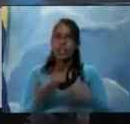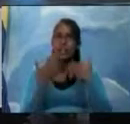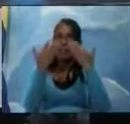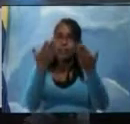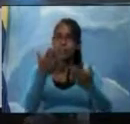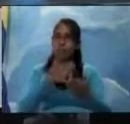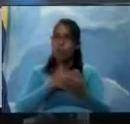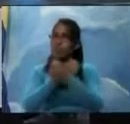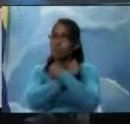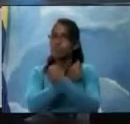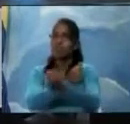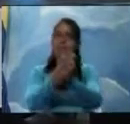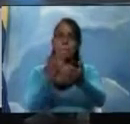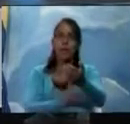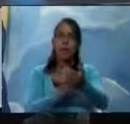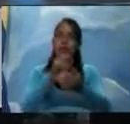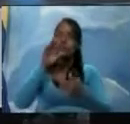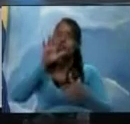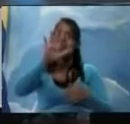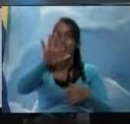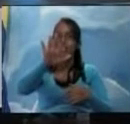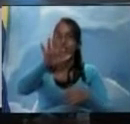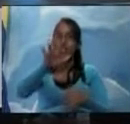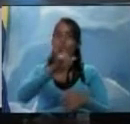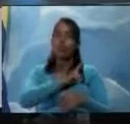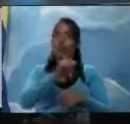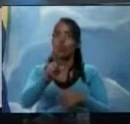entregó, mis amados hermanos,